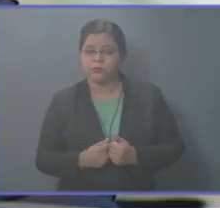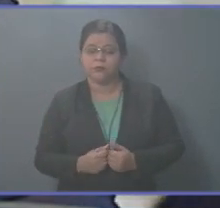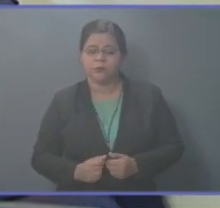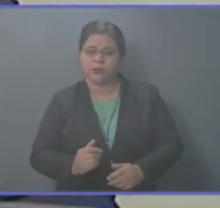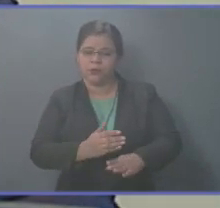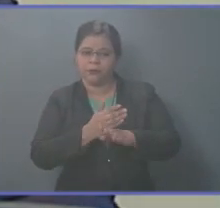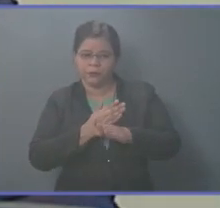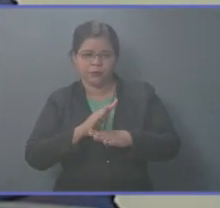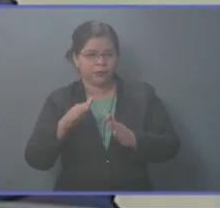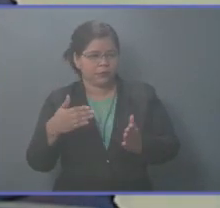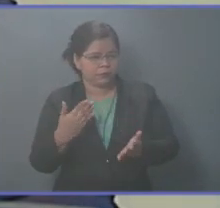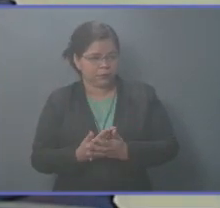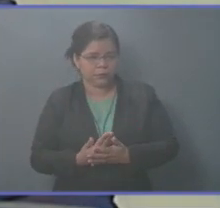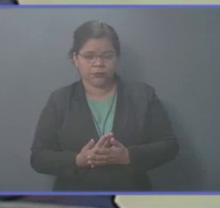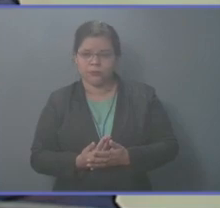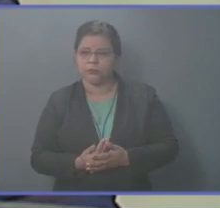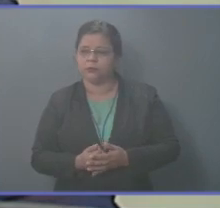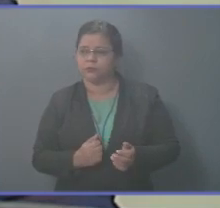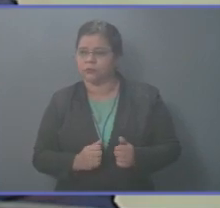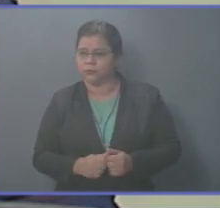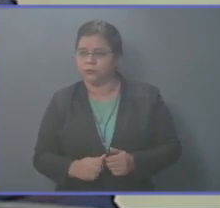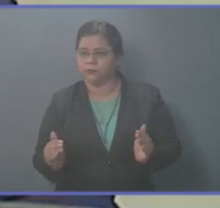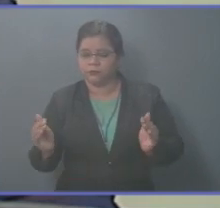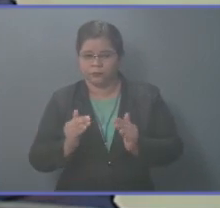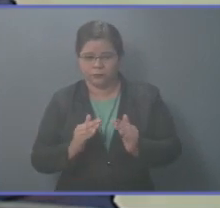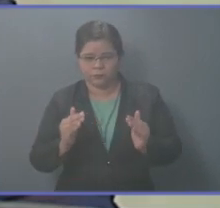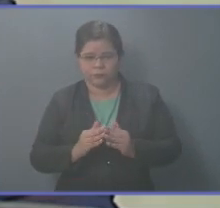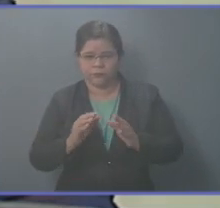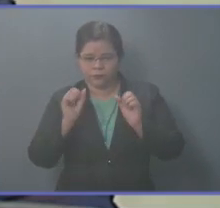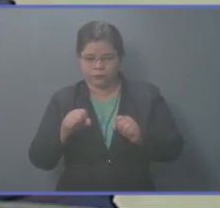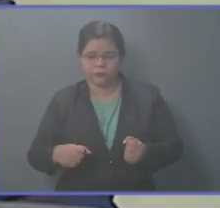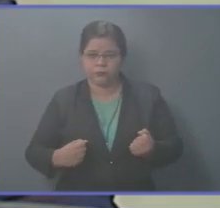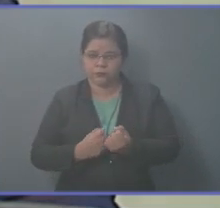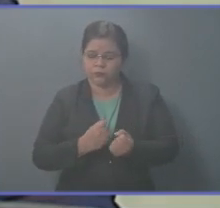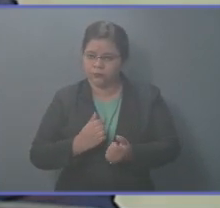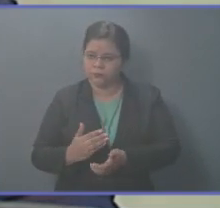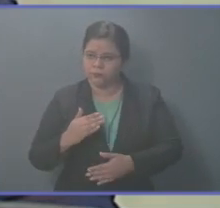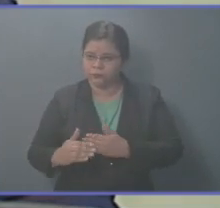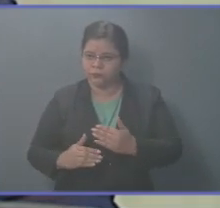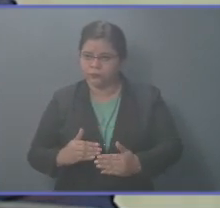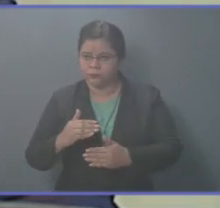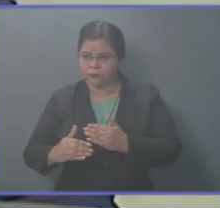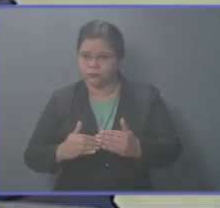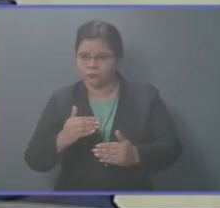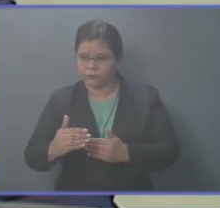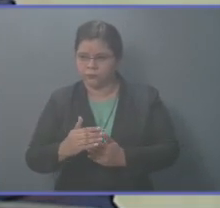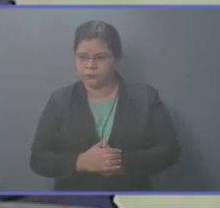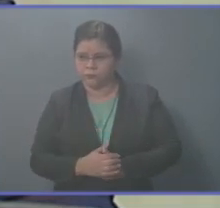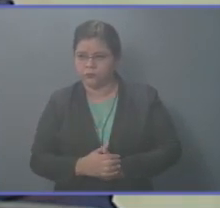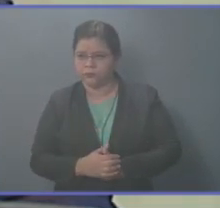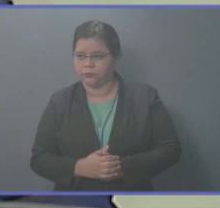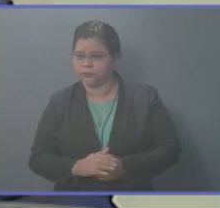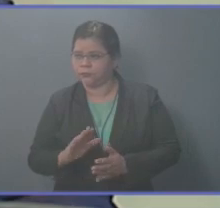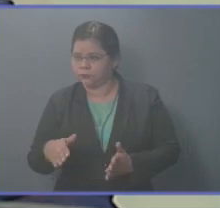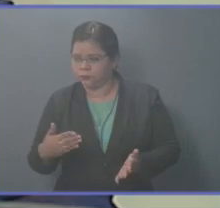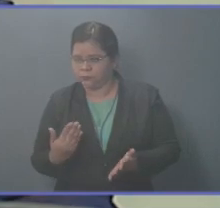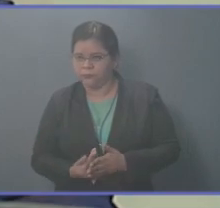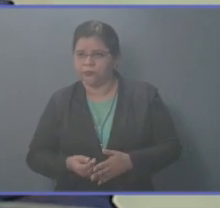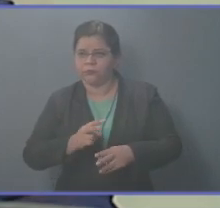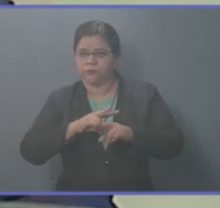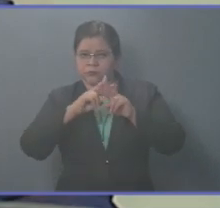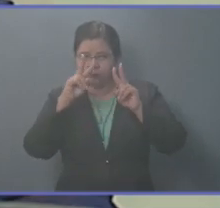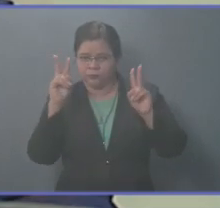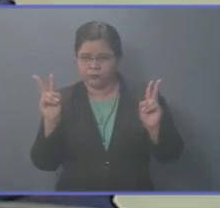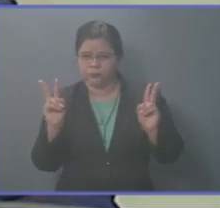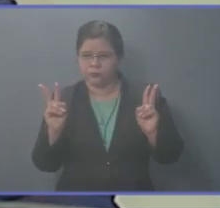prevenir y combatir toda clase de delitos, así como la colaboración en el procedimiento para la investigación de los delitos, mantener la paz interna,